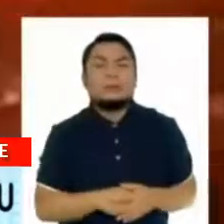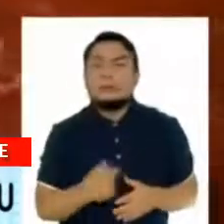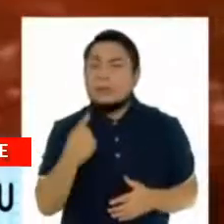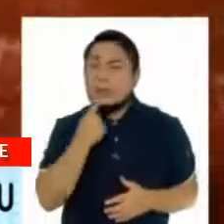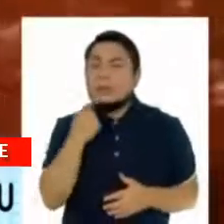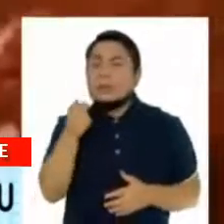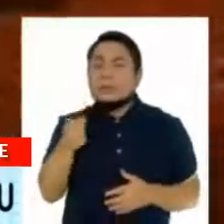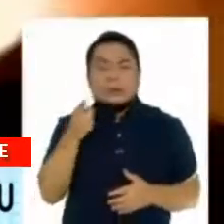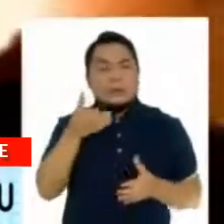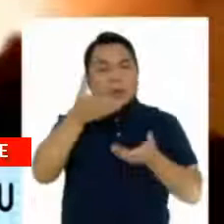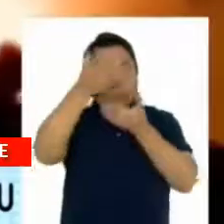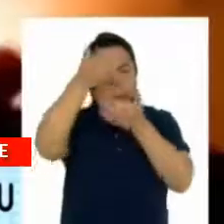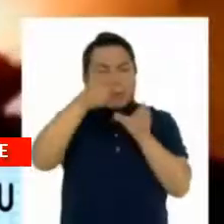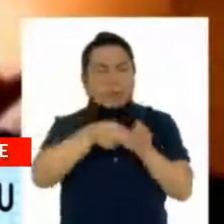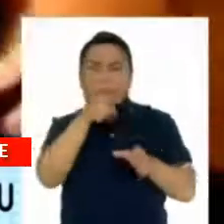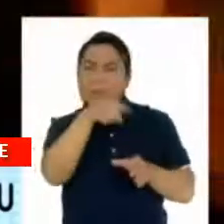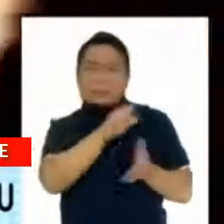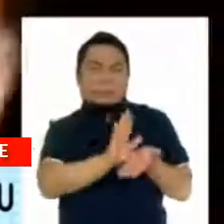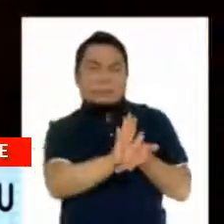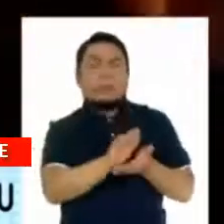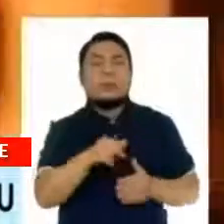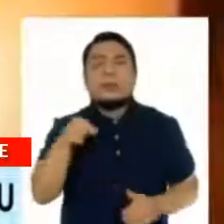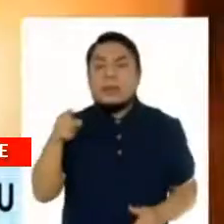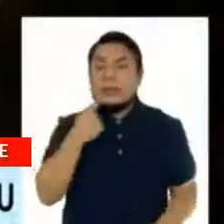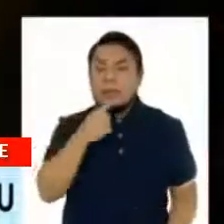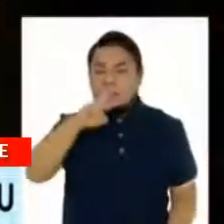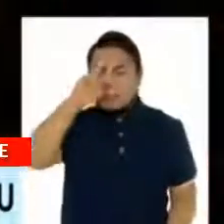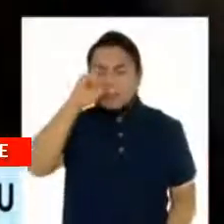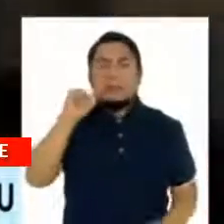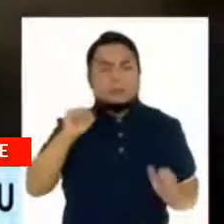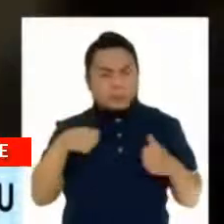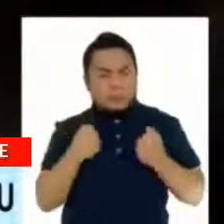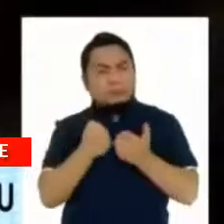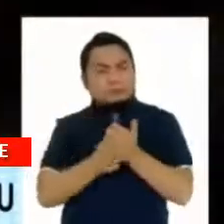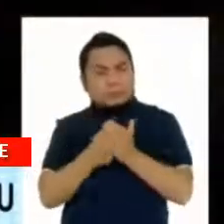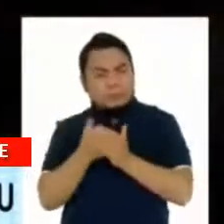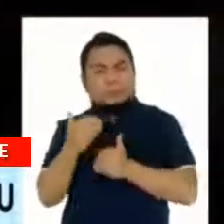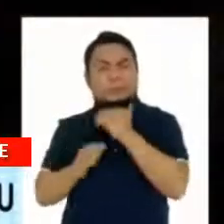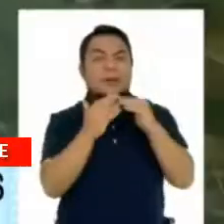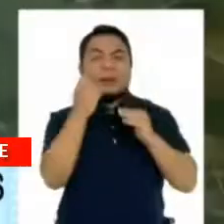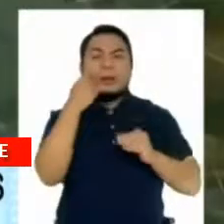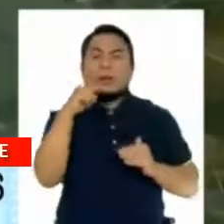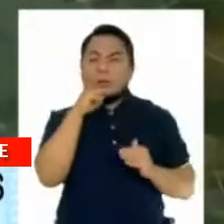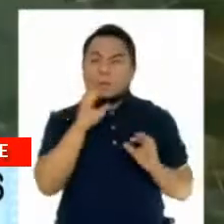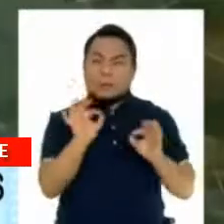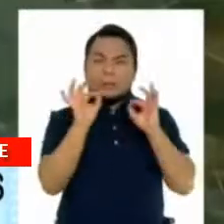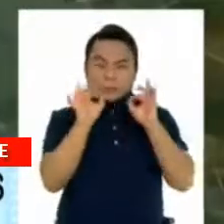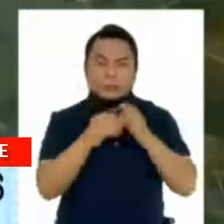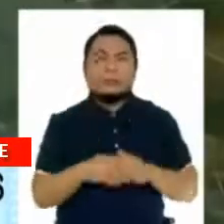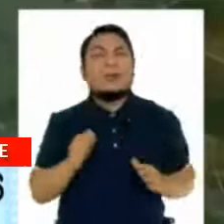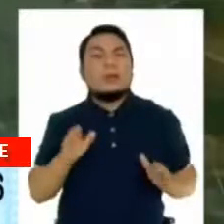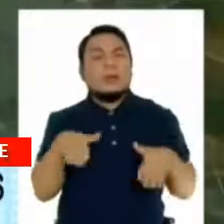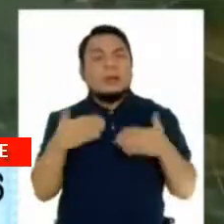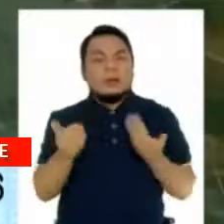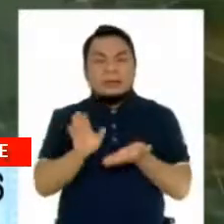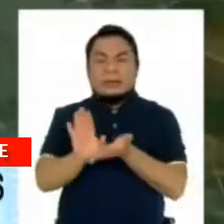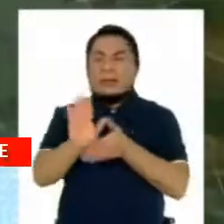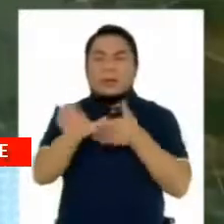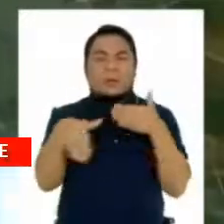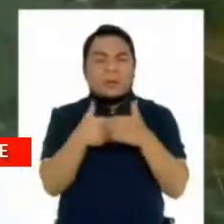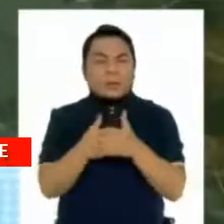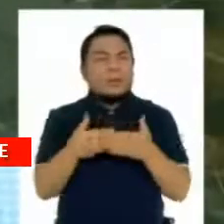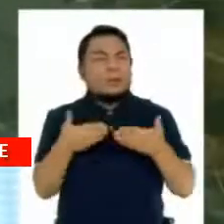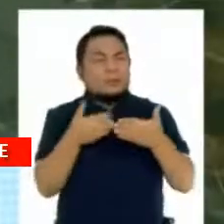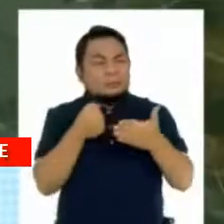al terrorismo y recordó que el Perú ha sabido imponerse ante la violencia que ocasionó ese flagelo. Bueno, de esta manera culminó pues